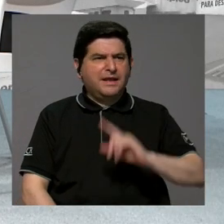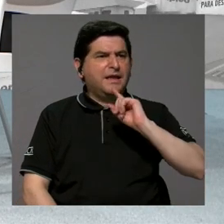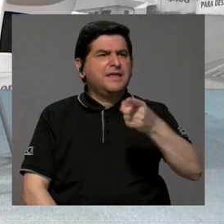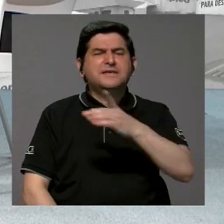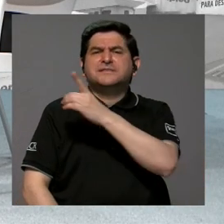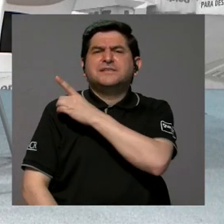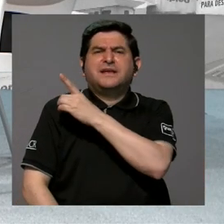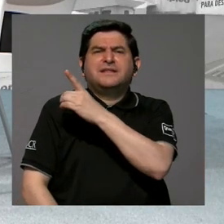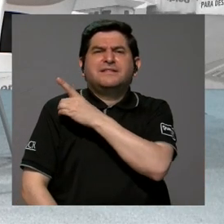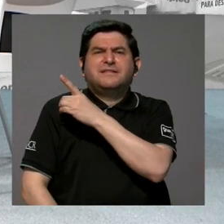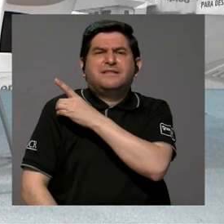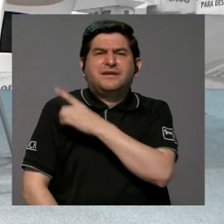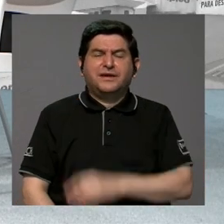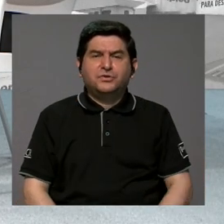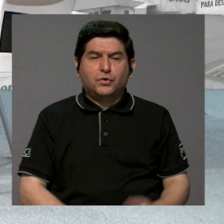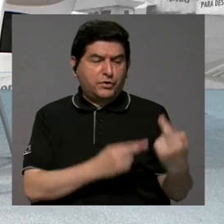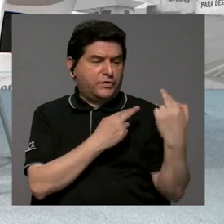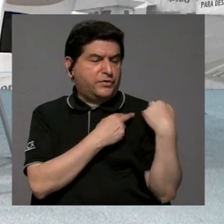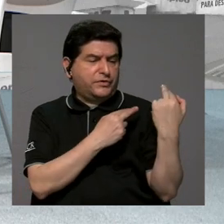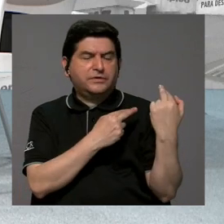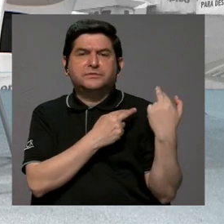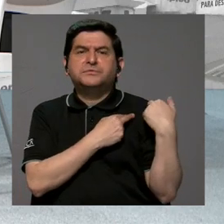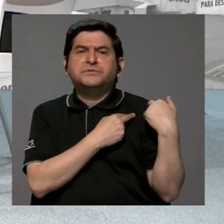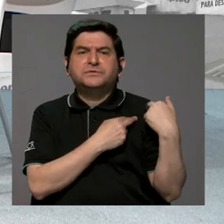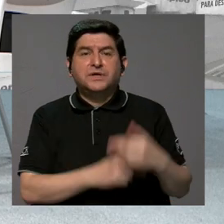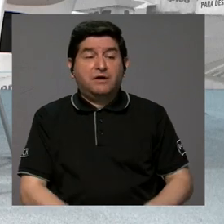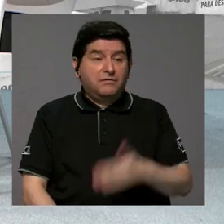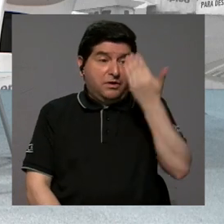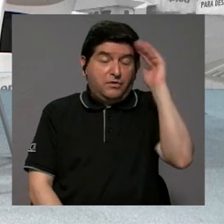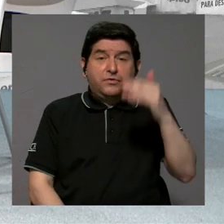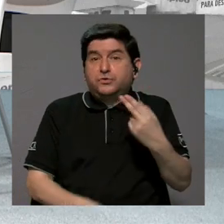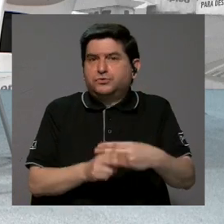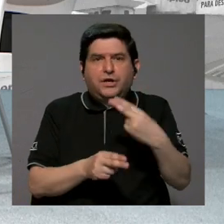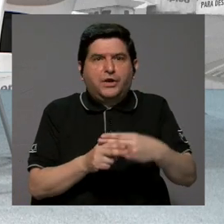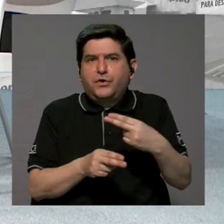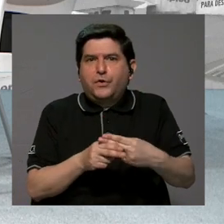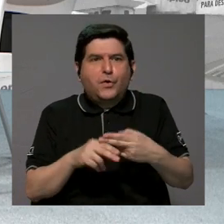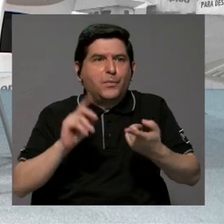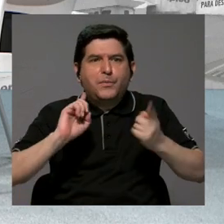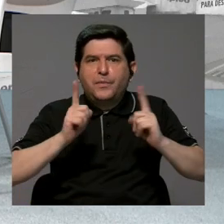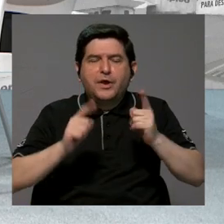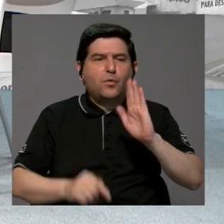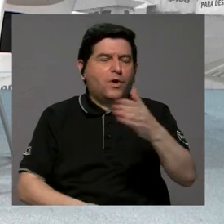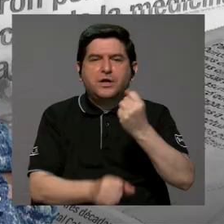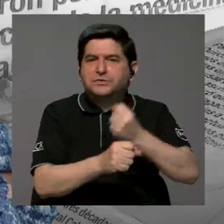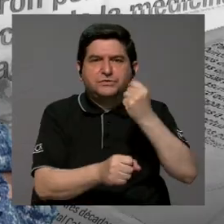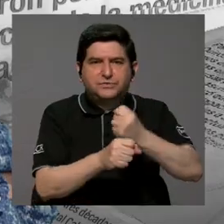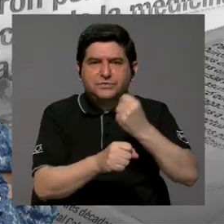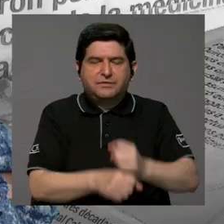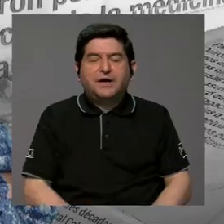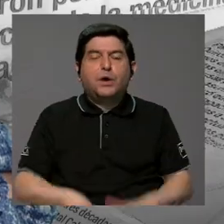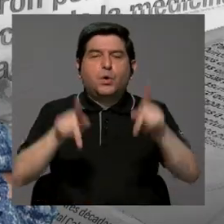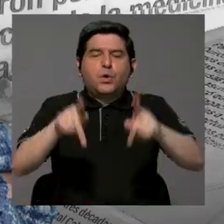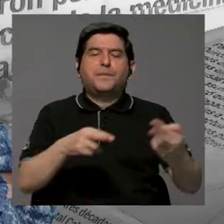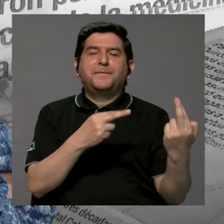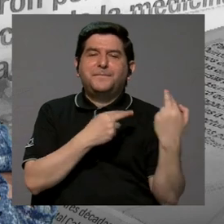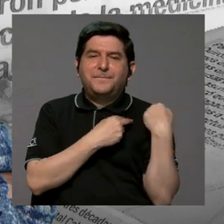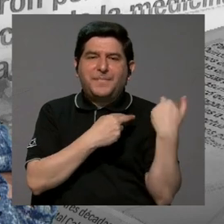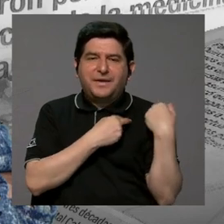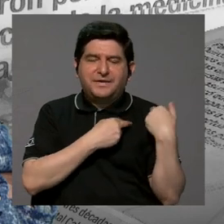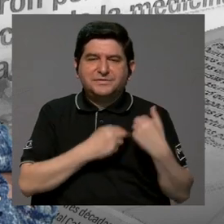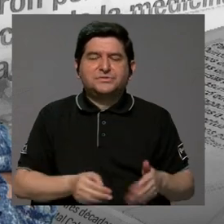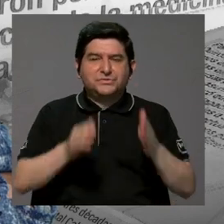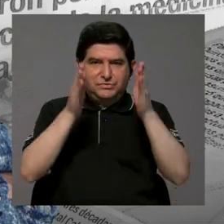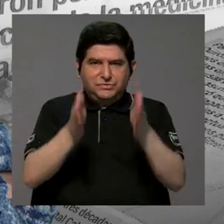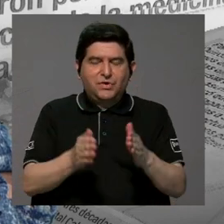el director que estaba a cargo de, o no sé si se llama director o cuál es el cargo que tiene, la persona responsable en